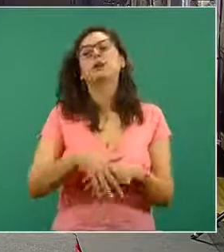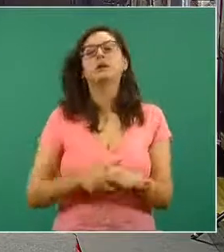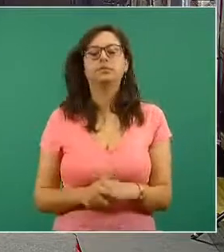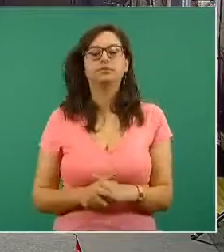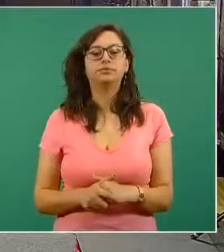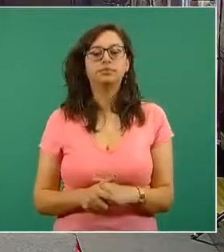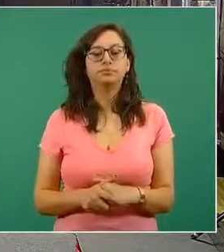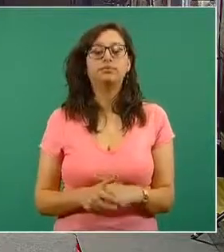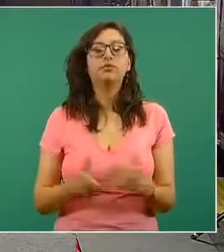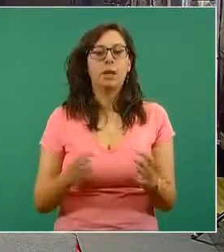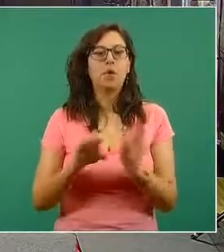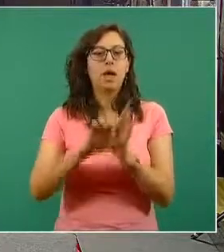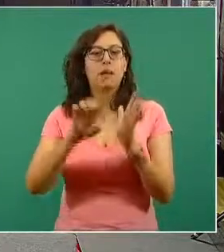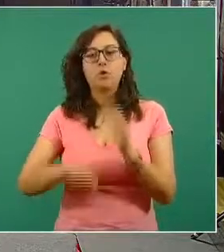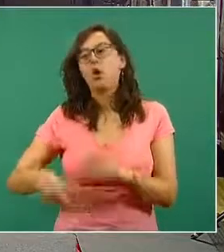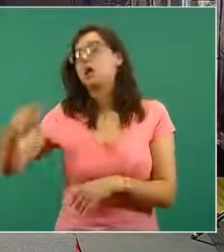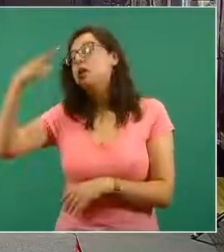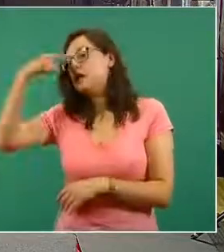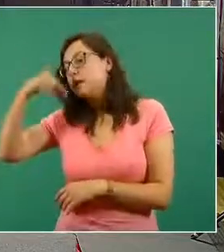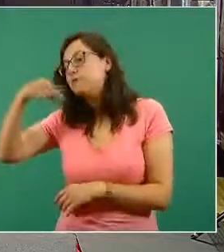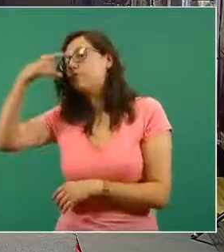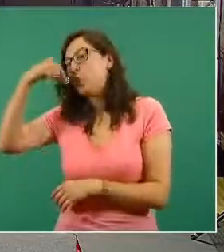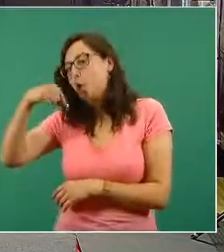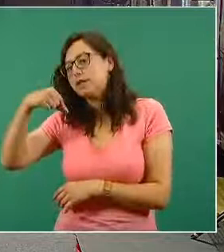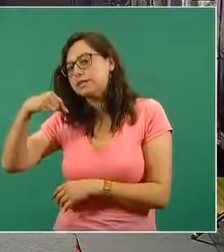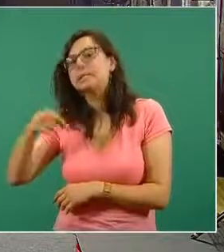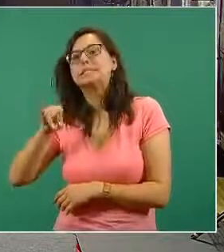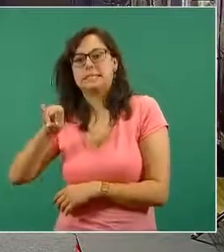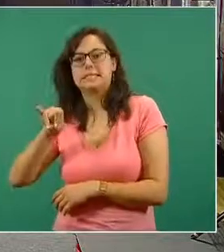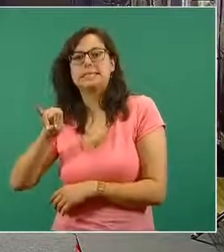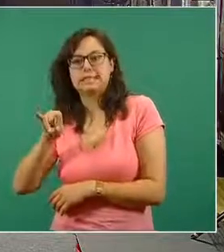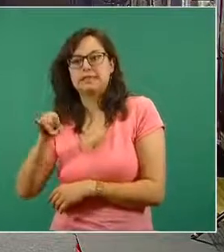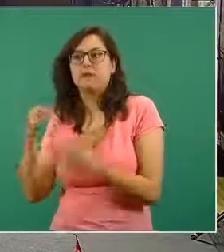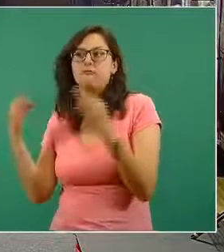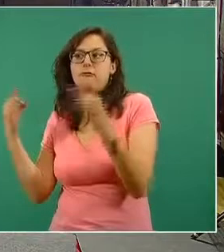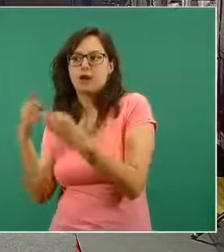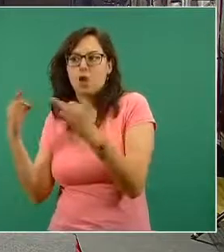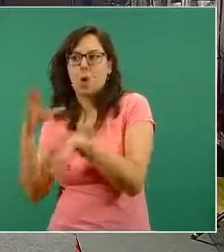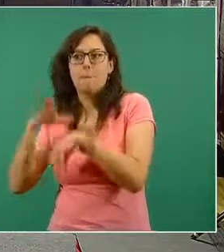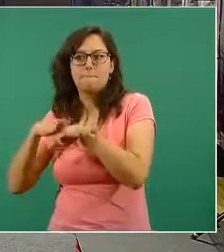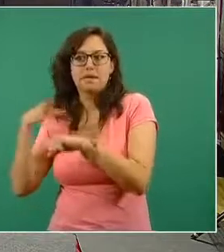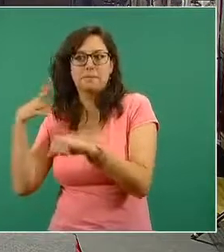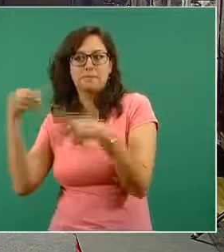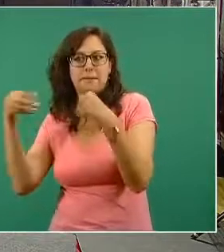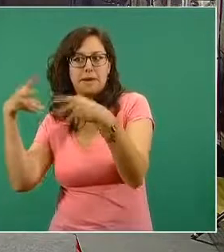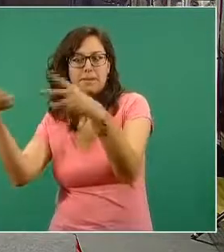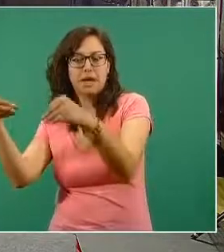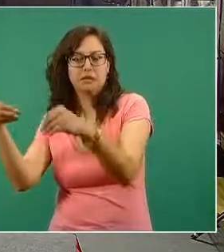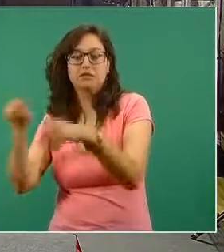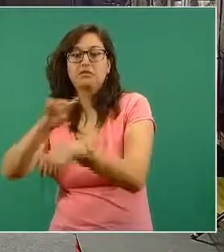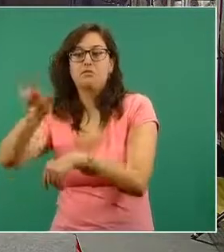identificado ya con influenza. En este momento no se tiene la evidencia que el coronavirus pueda presentar un comportamiento similar o